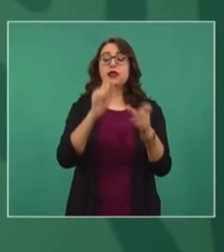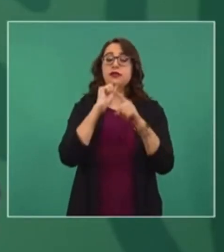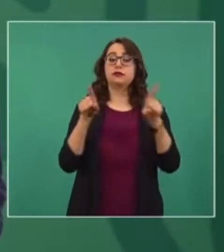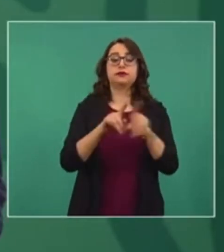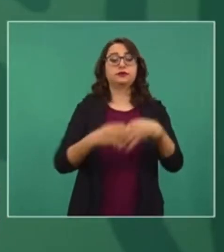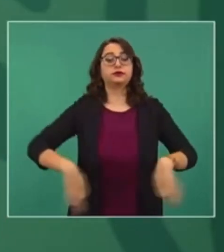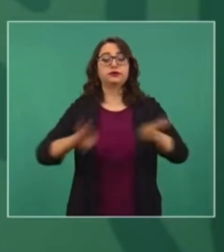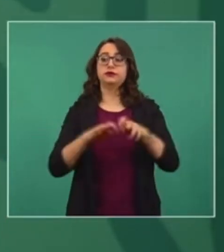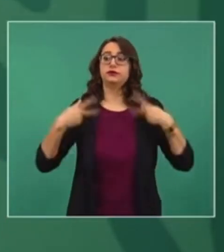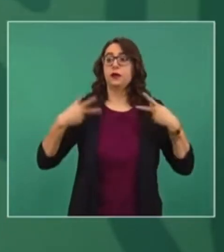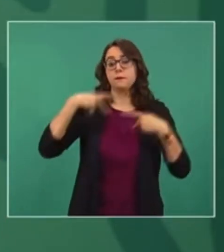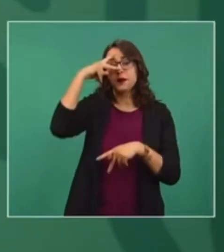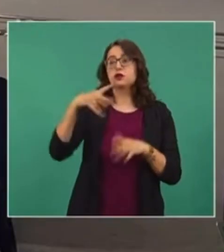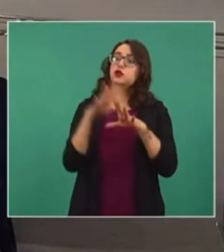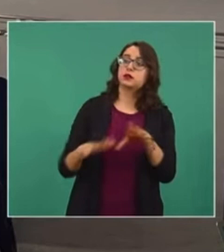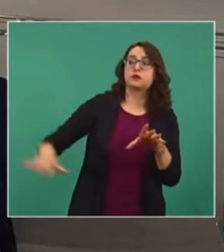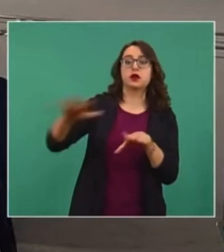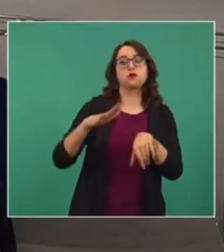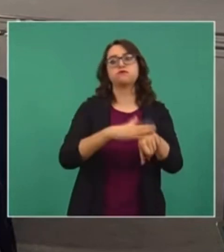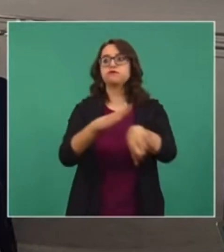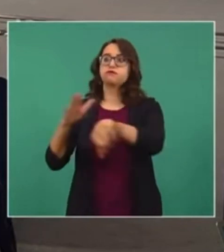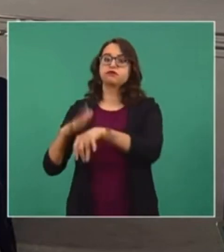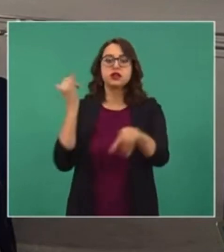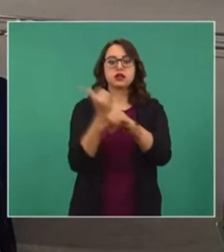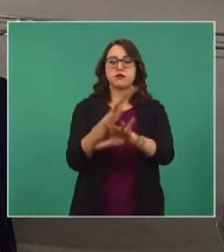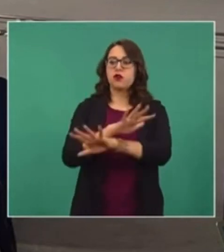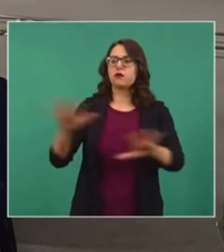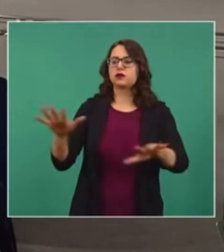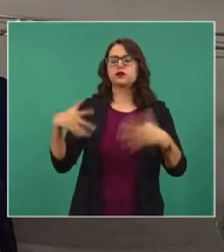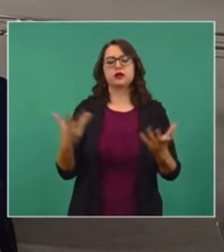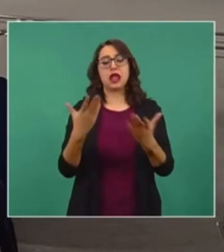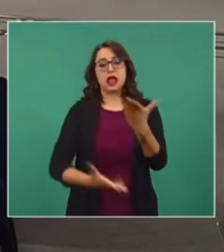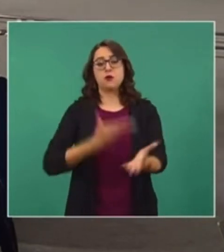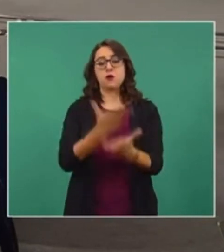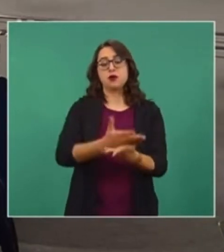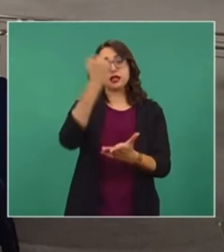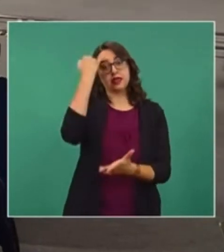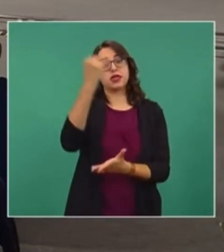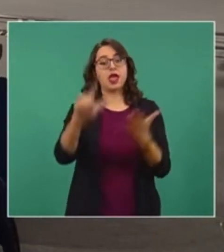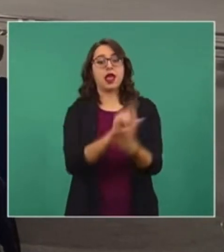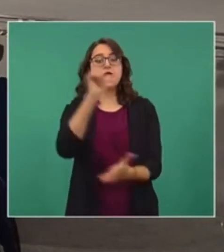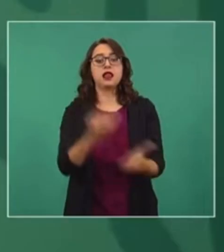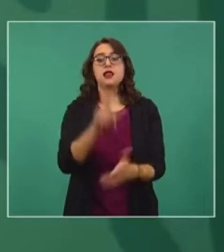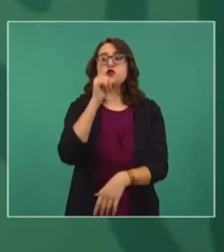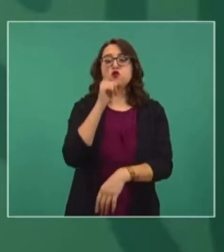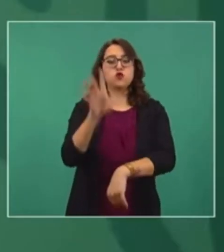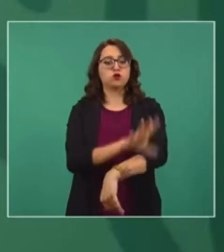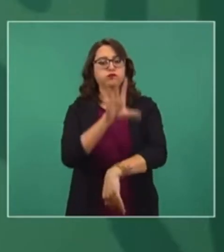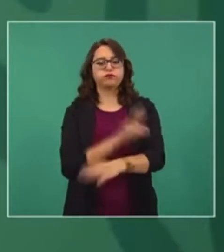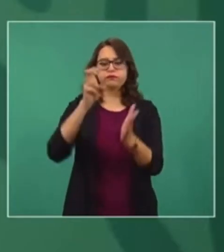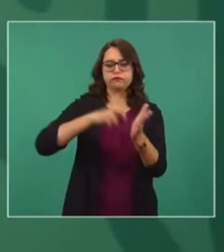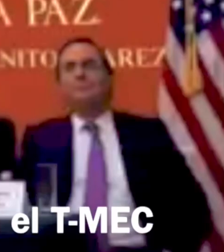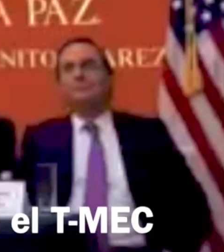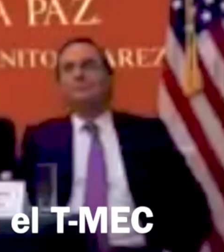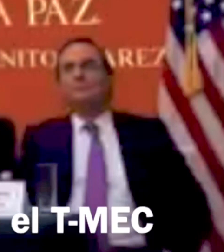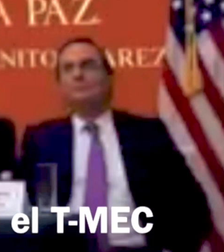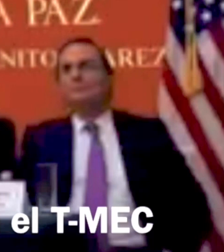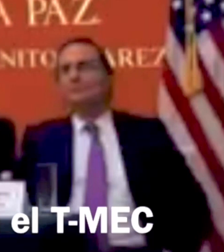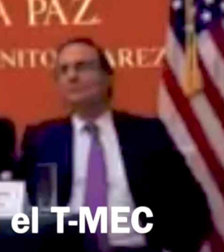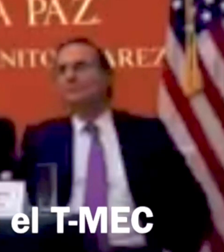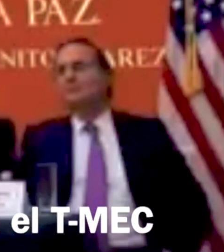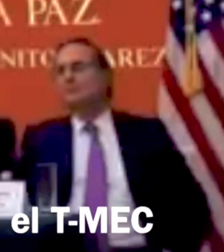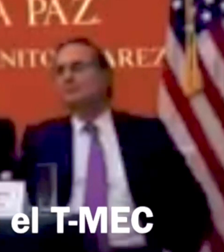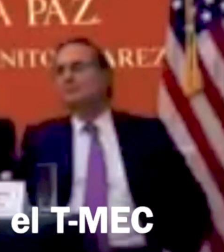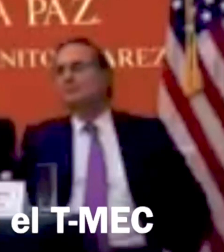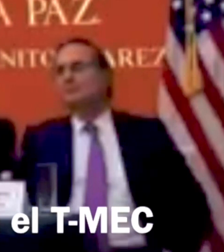México sobre el contenido de la reforma eléctrica, de la reforma a la Constitución. Él